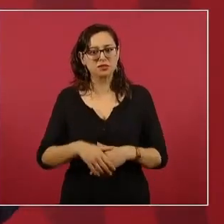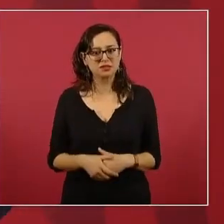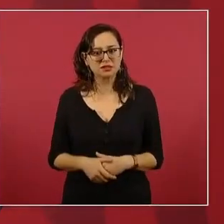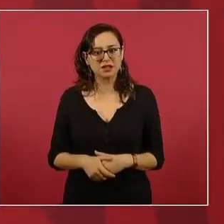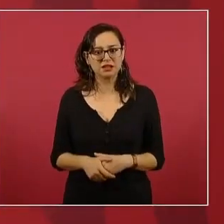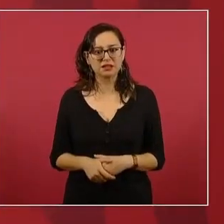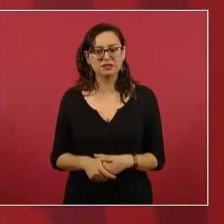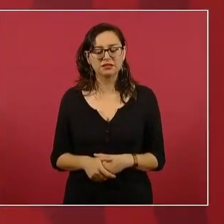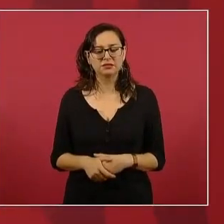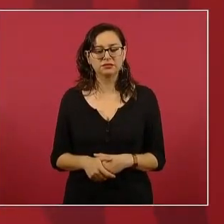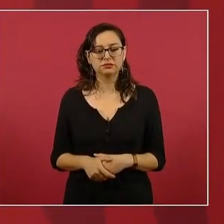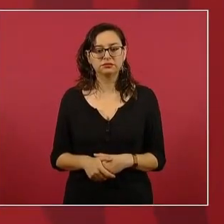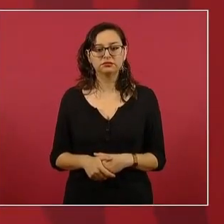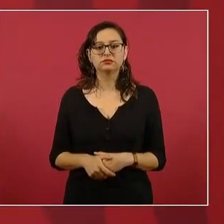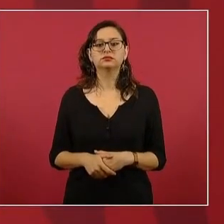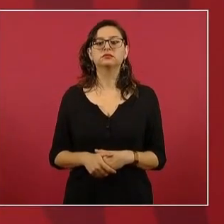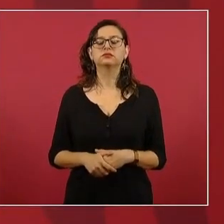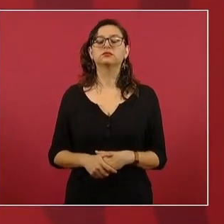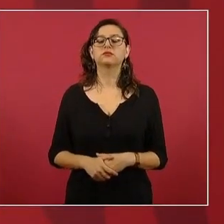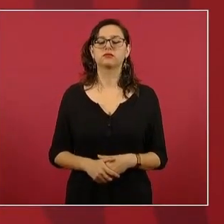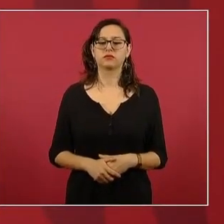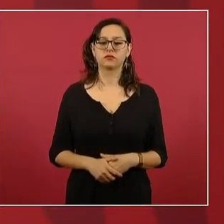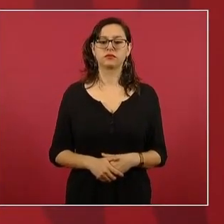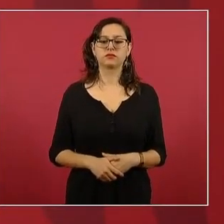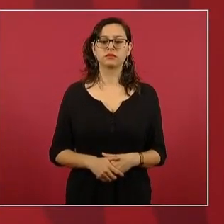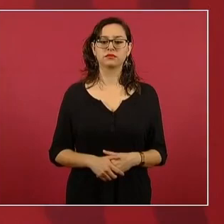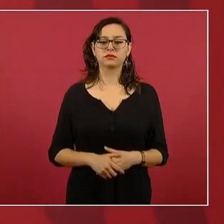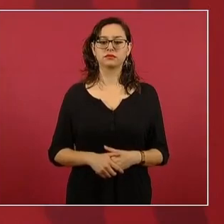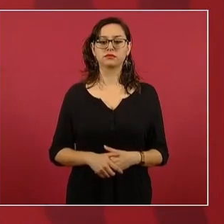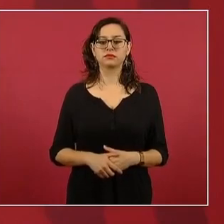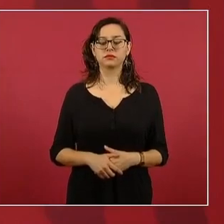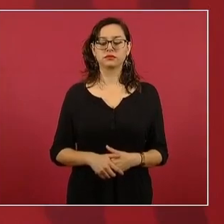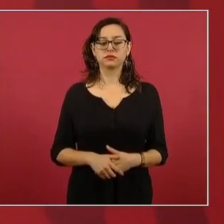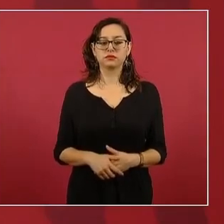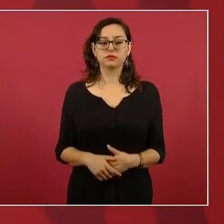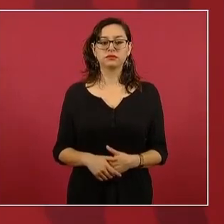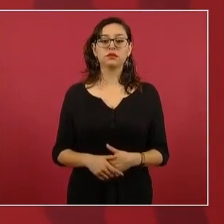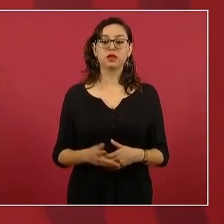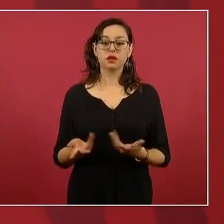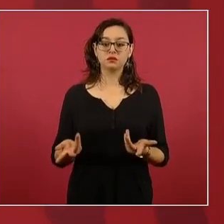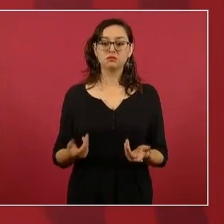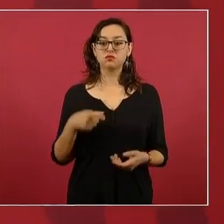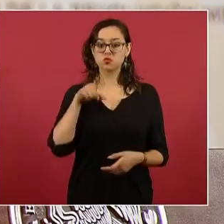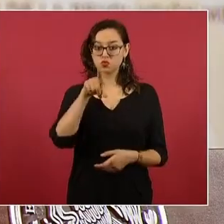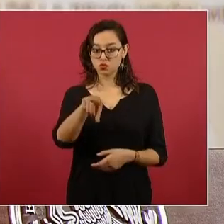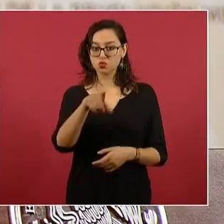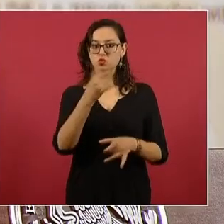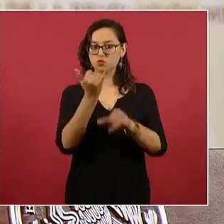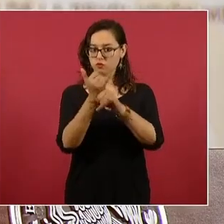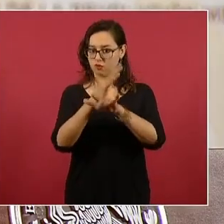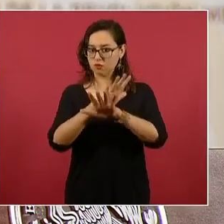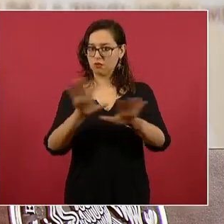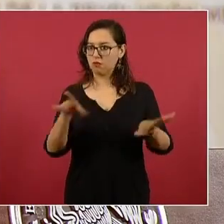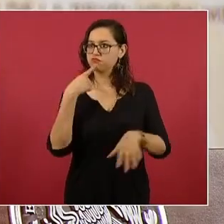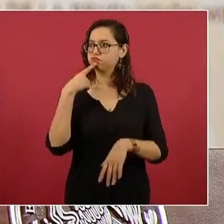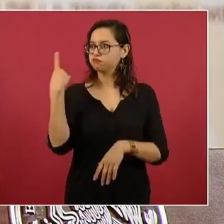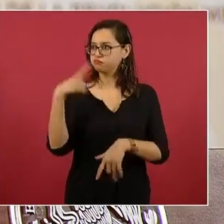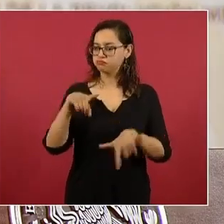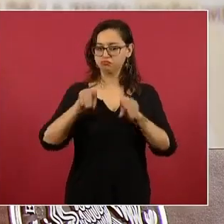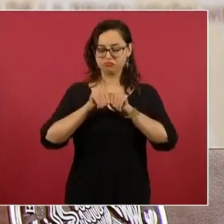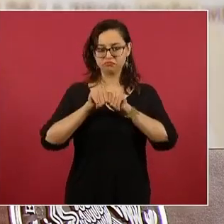a hacer la investigación de lo que estás denunciando y